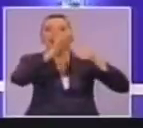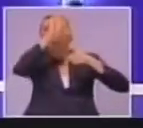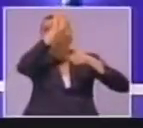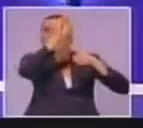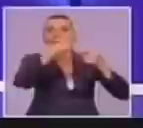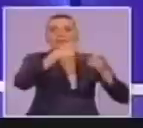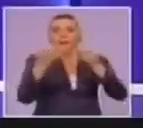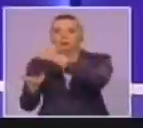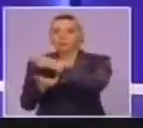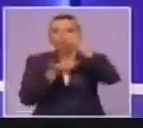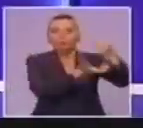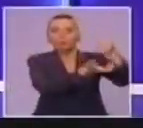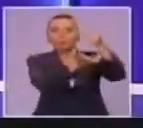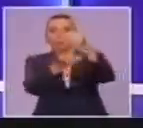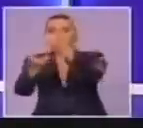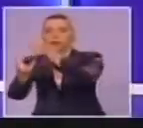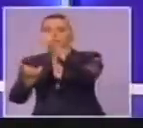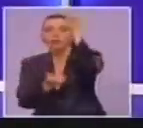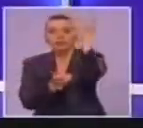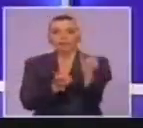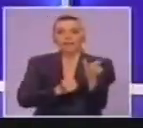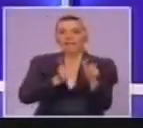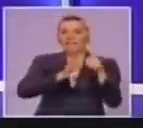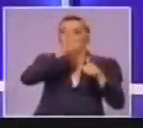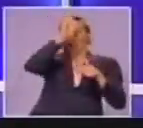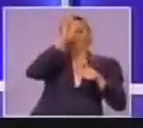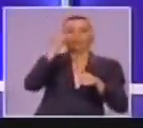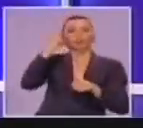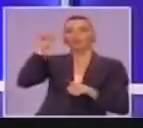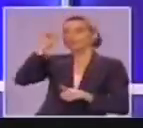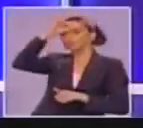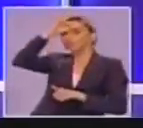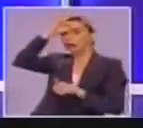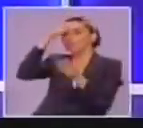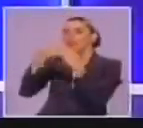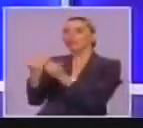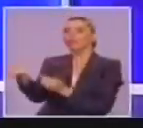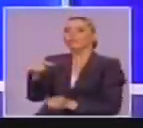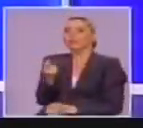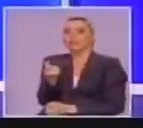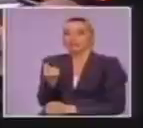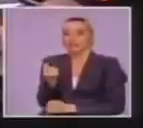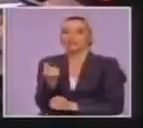candidatura, no los conoce el candidato, de manera de asegurar su independencia y su autonomía. Muchas gracias.